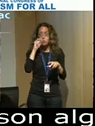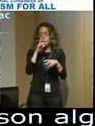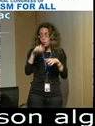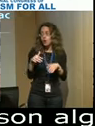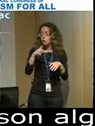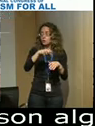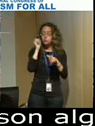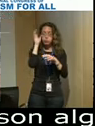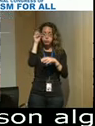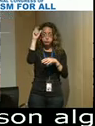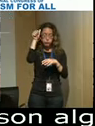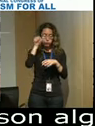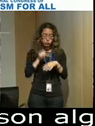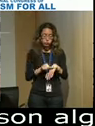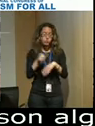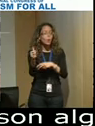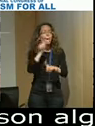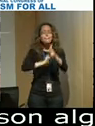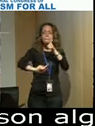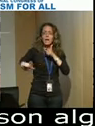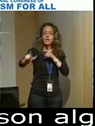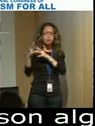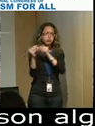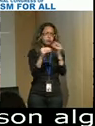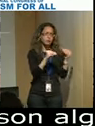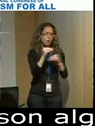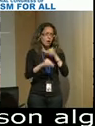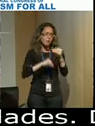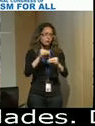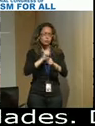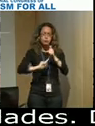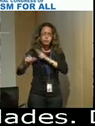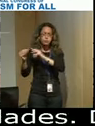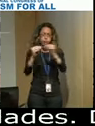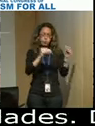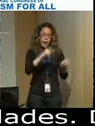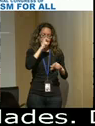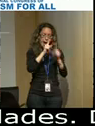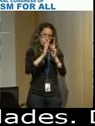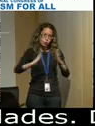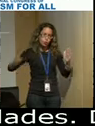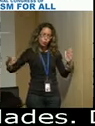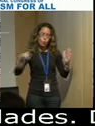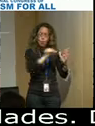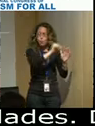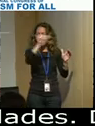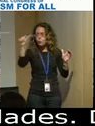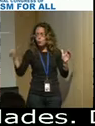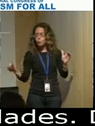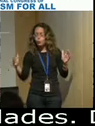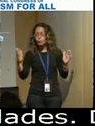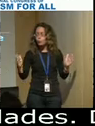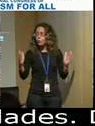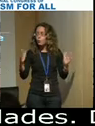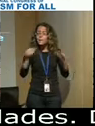ubicados, lo que más hacen son viajes, ¿vale? Viajes a lo largo de todo el año, lo que os decía,